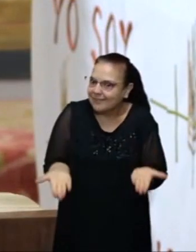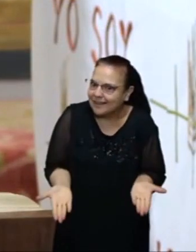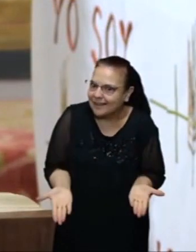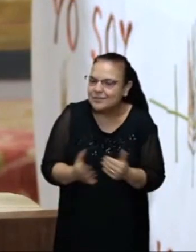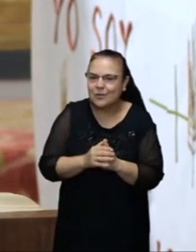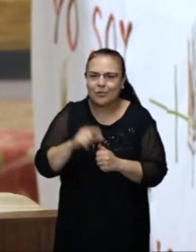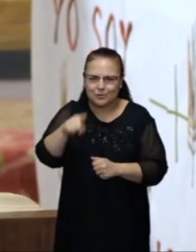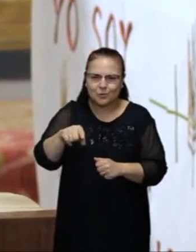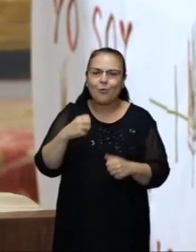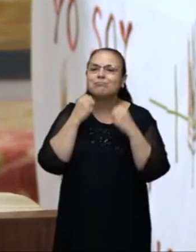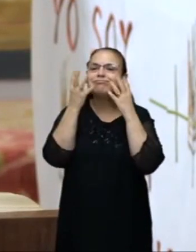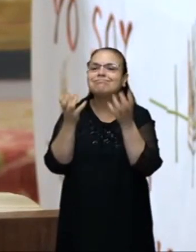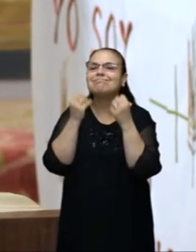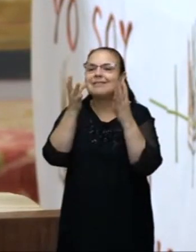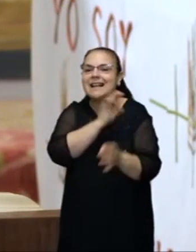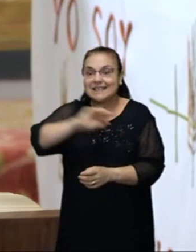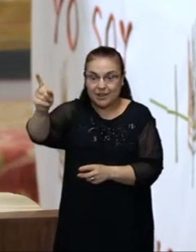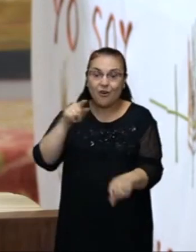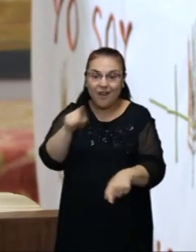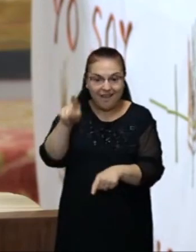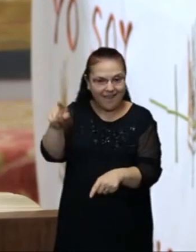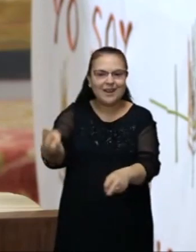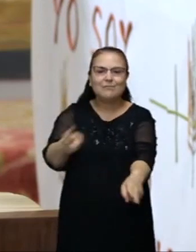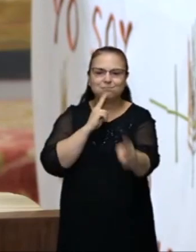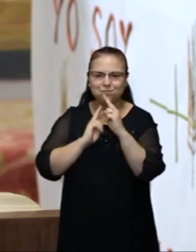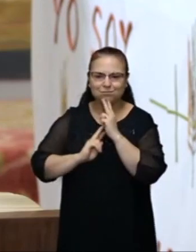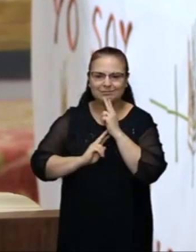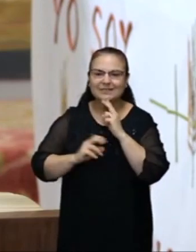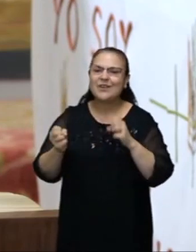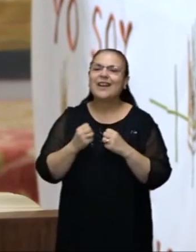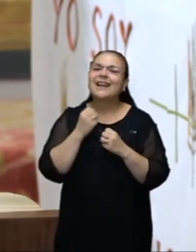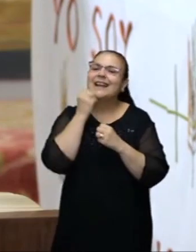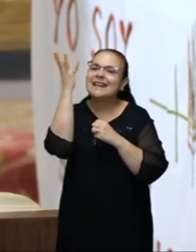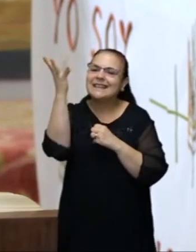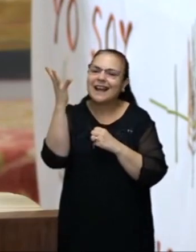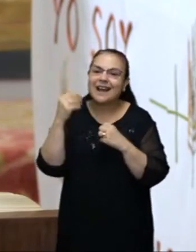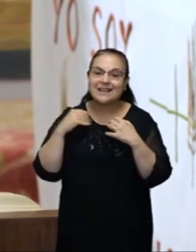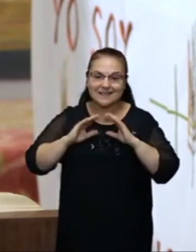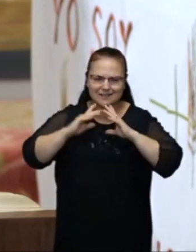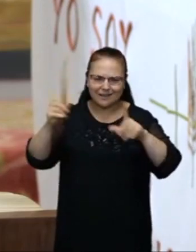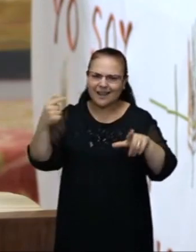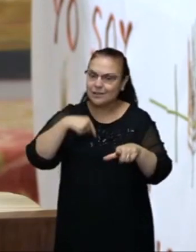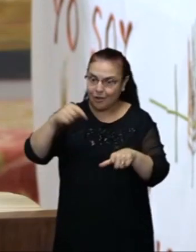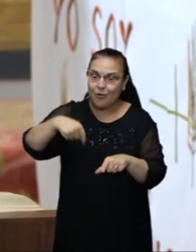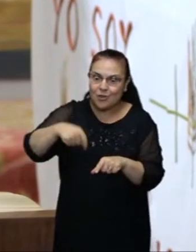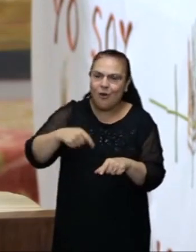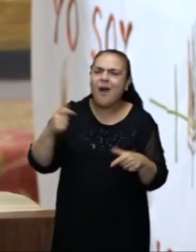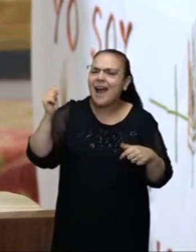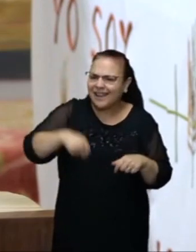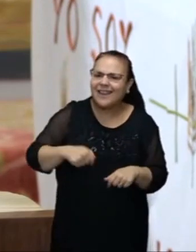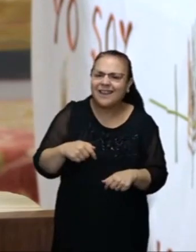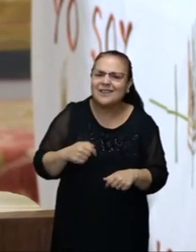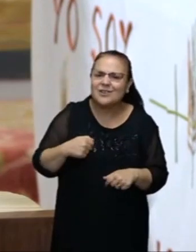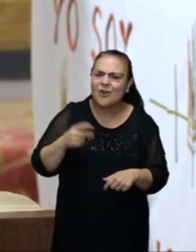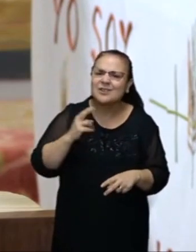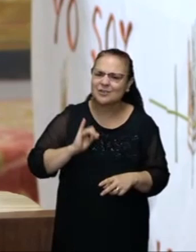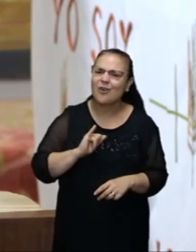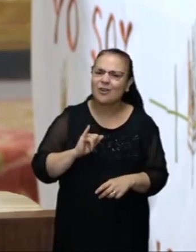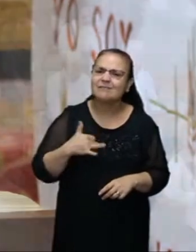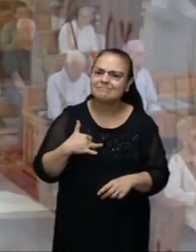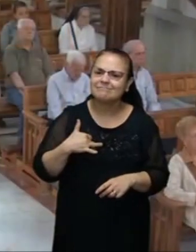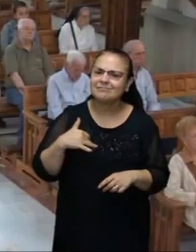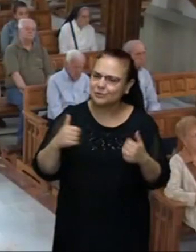Entonces clamarás al Señor y te responderá, gritarás y te dirá: aquí estoy.